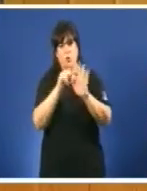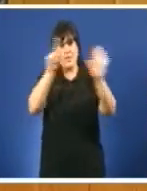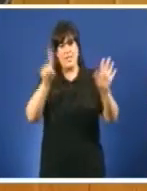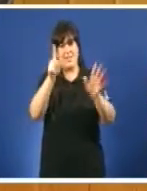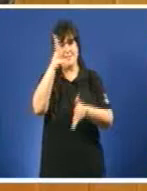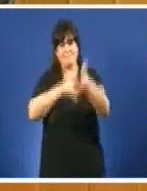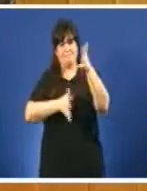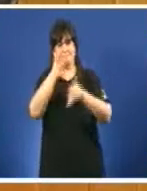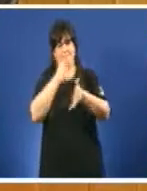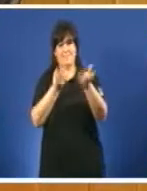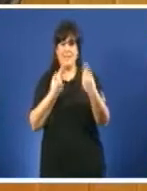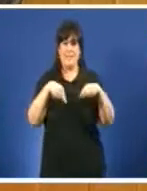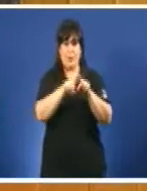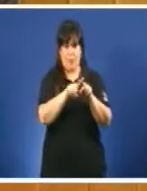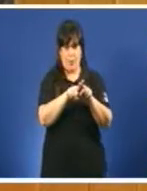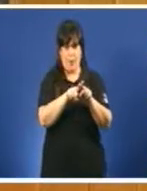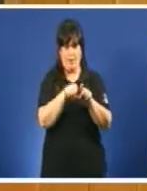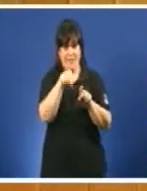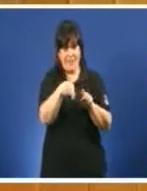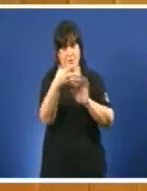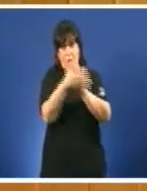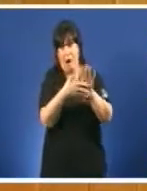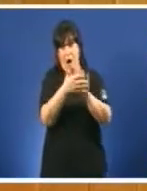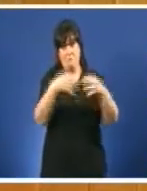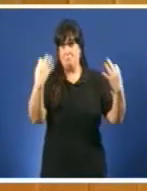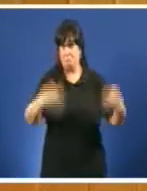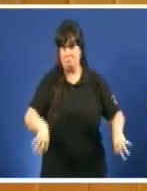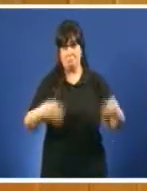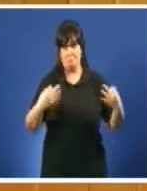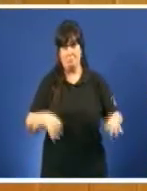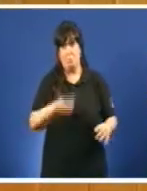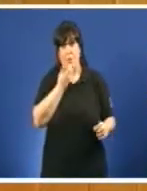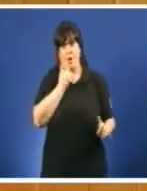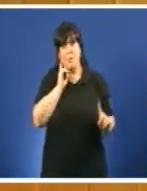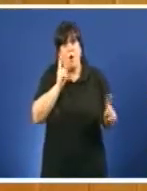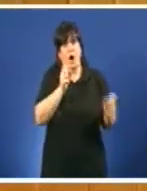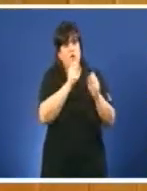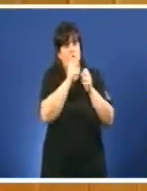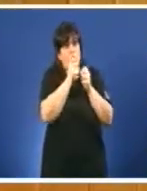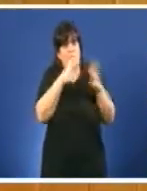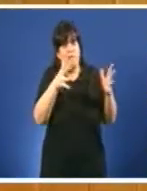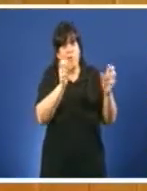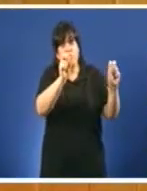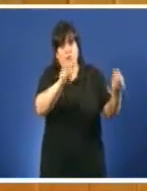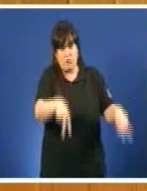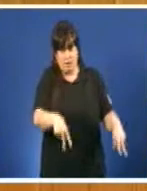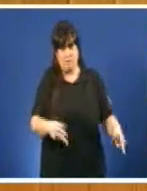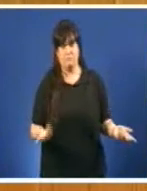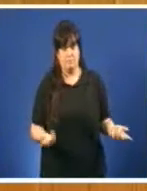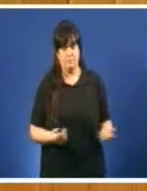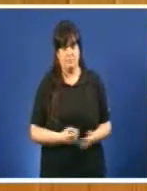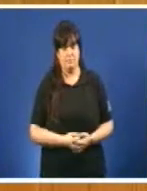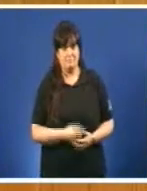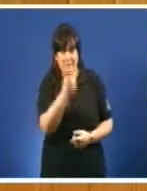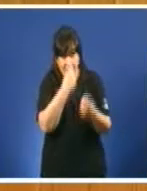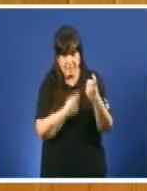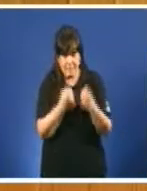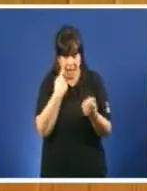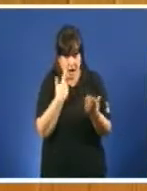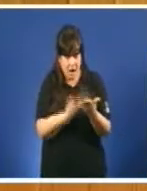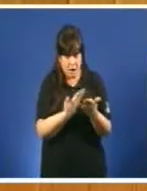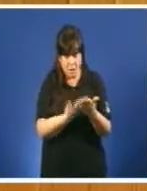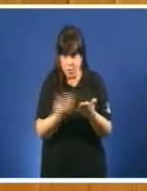isto en termos correntes, sen ter en conta a inflación. E con estes dados vostedes